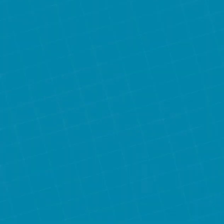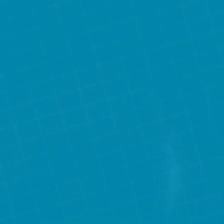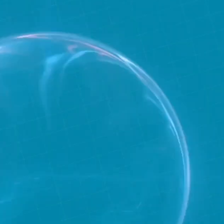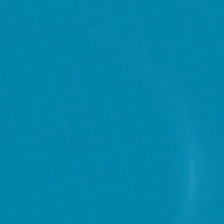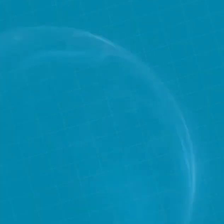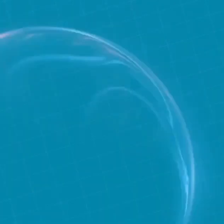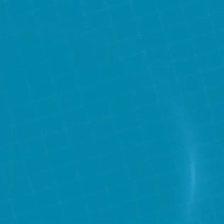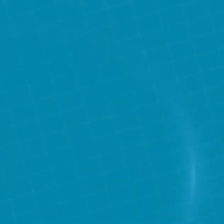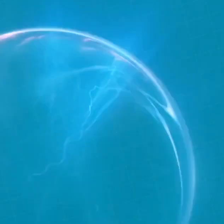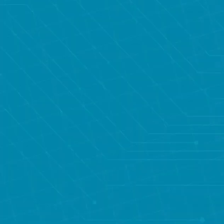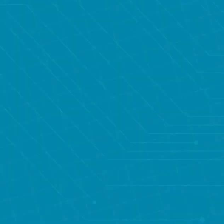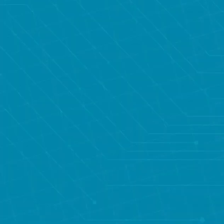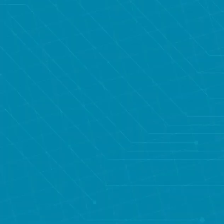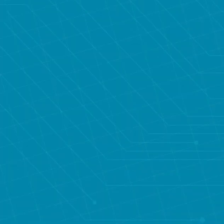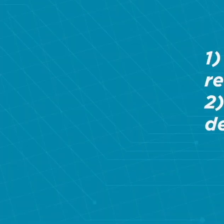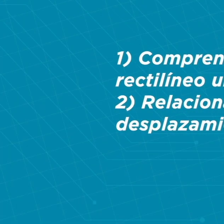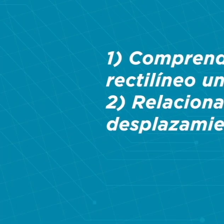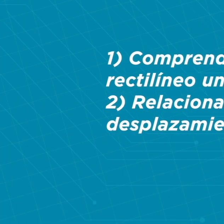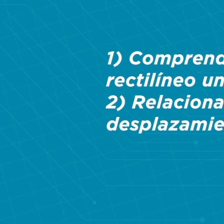uniforme.